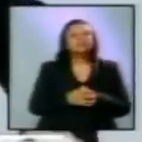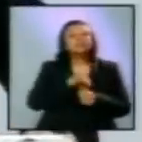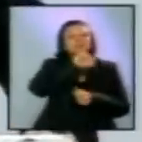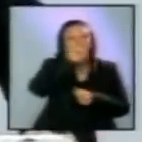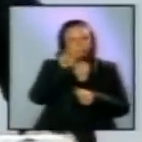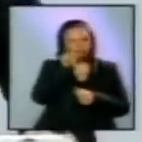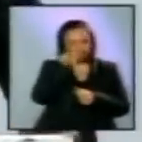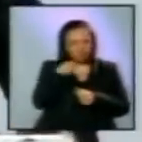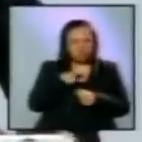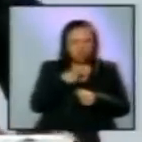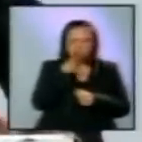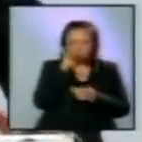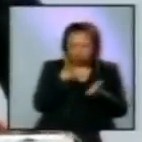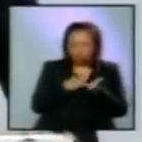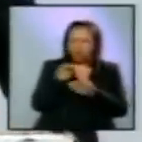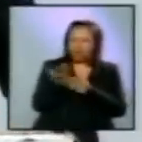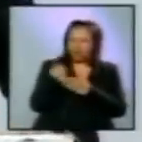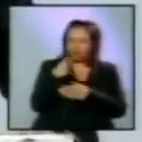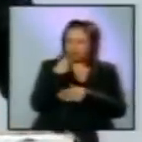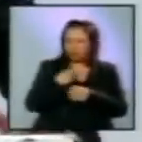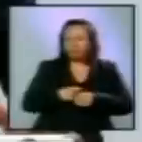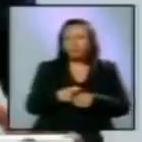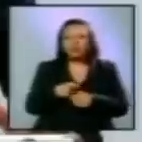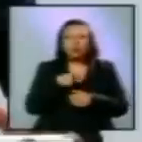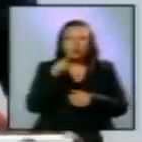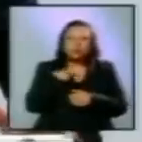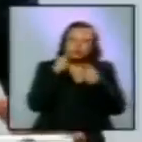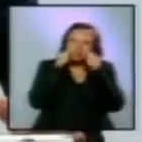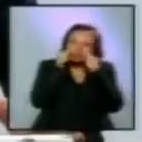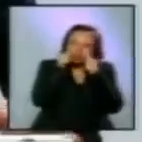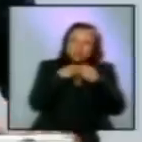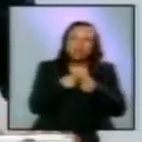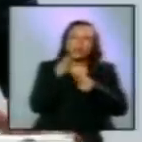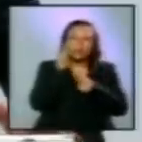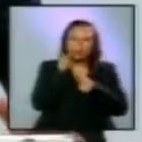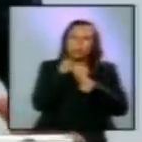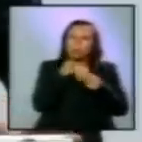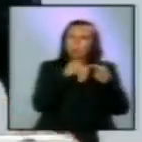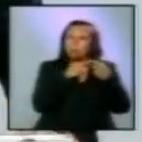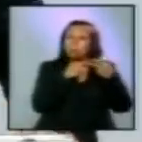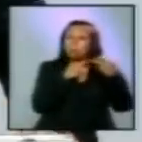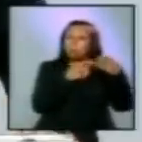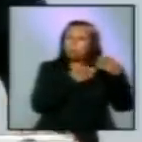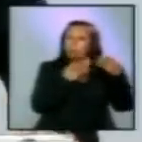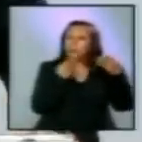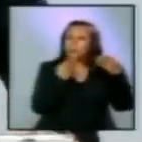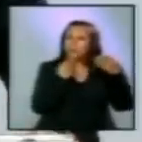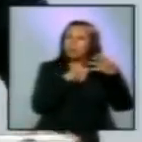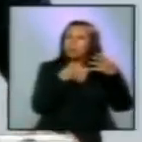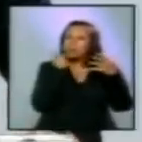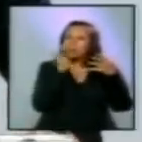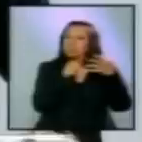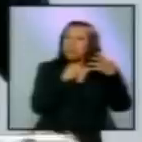hace un momento expresé, porque al escucharle veo varias buenas intenciones, buenos deseos,